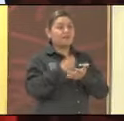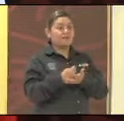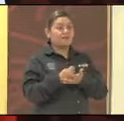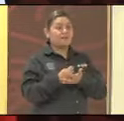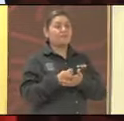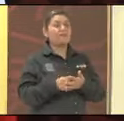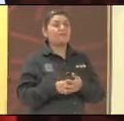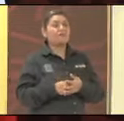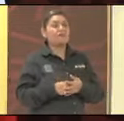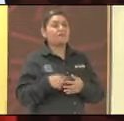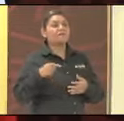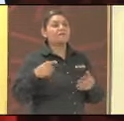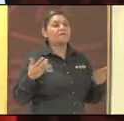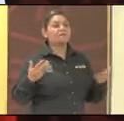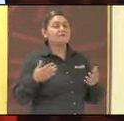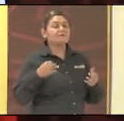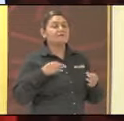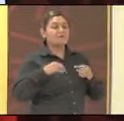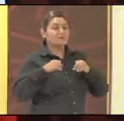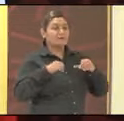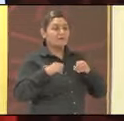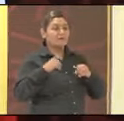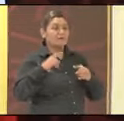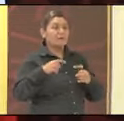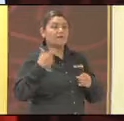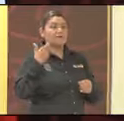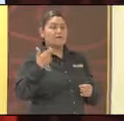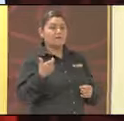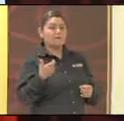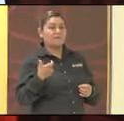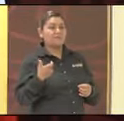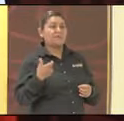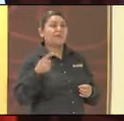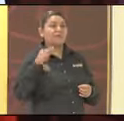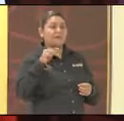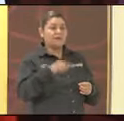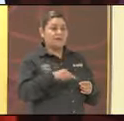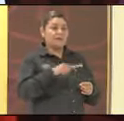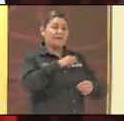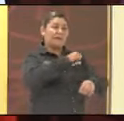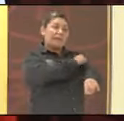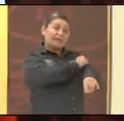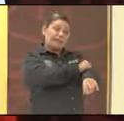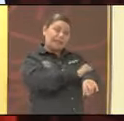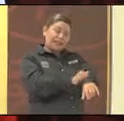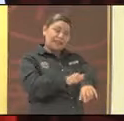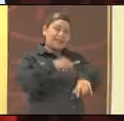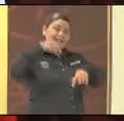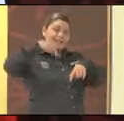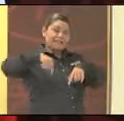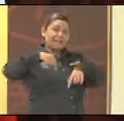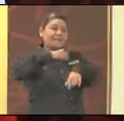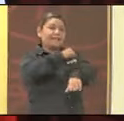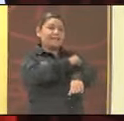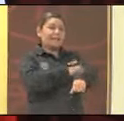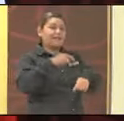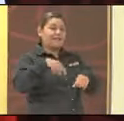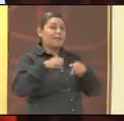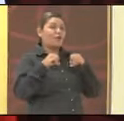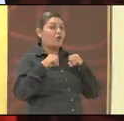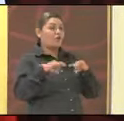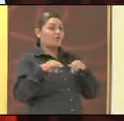Fondo Tamaulipas, que son los que van a operar los créditos. Entonces, desde Altamira, desde aquí, desde nuestras